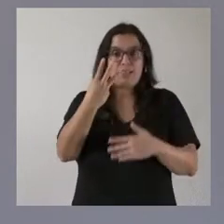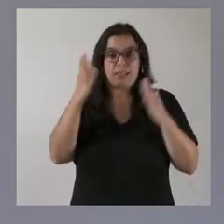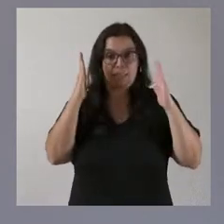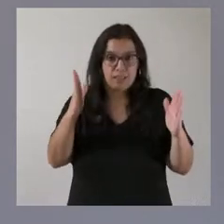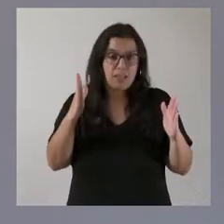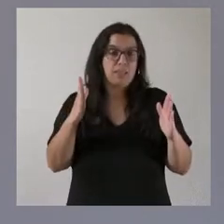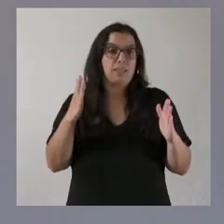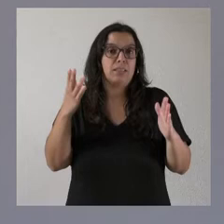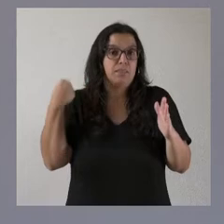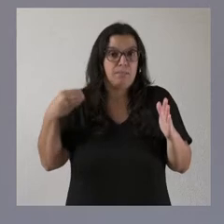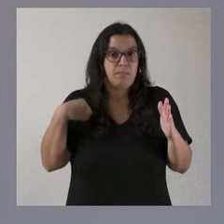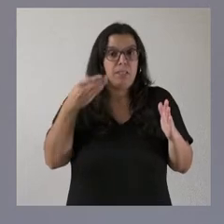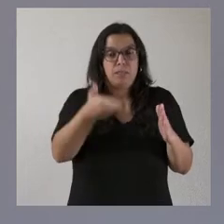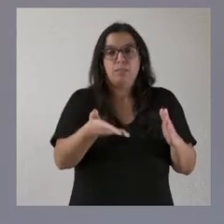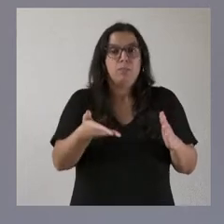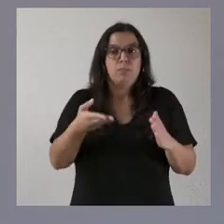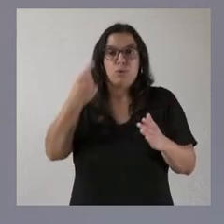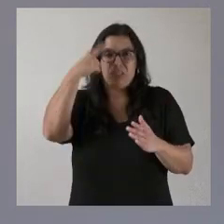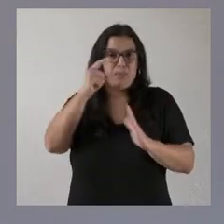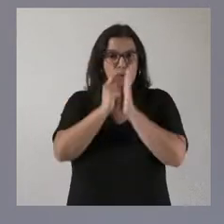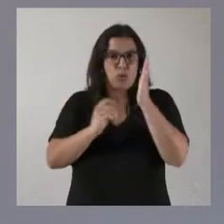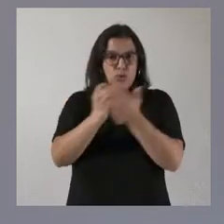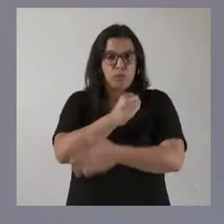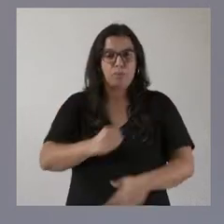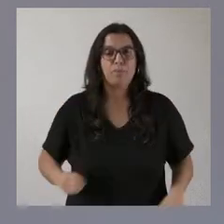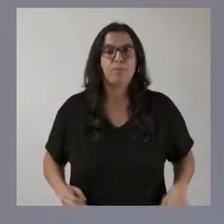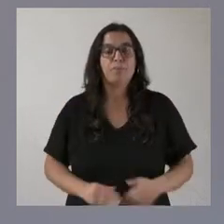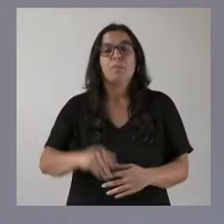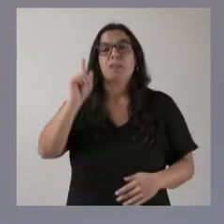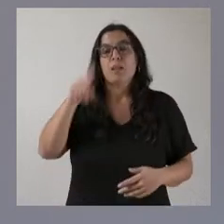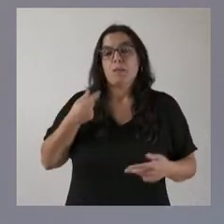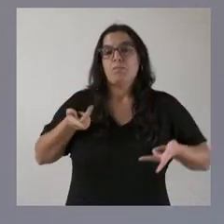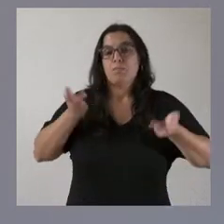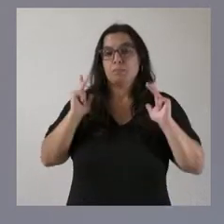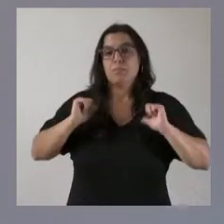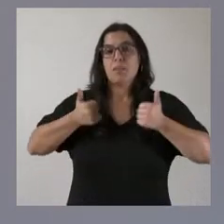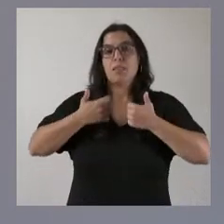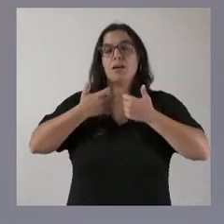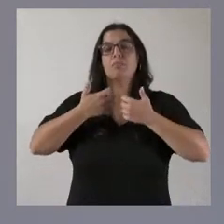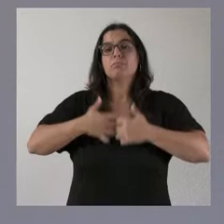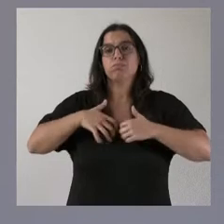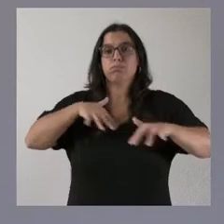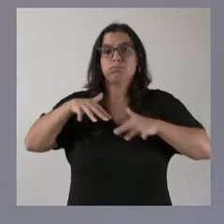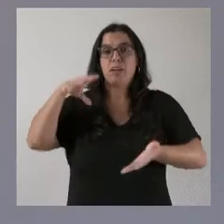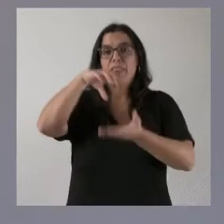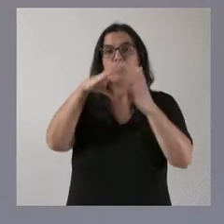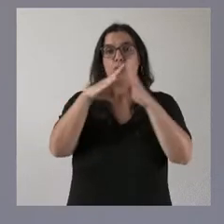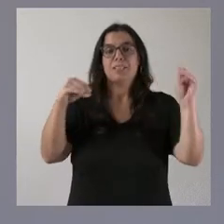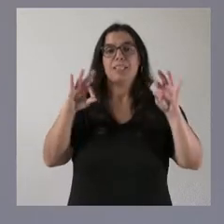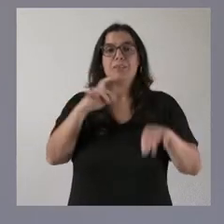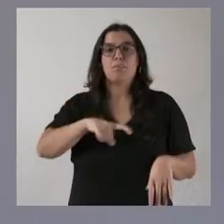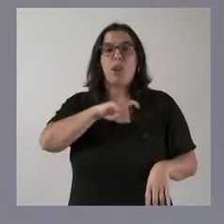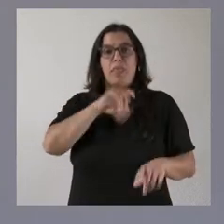extensión de los mismos en los términos que todos ustedes conocen se ha dado luz verde para que comience la actividad del Centro Universitario de la policía